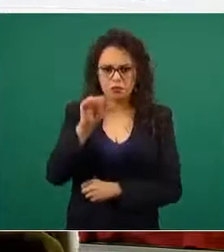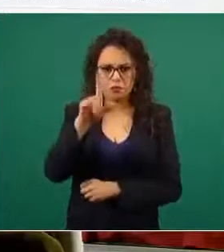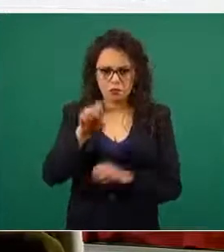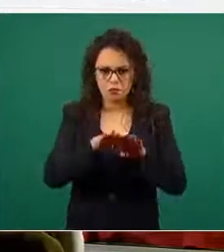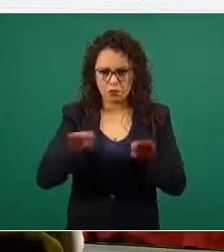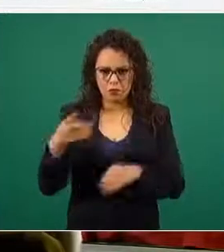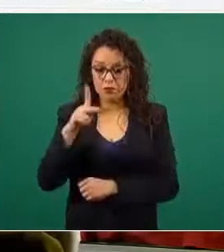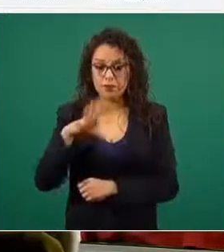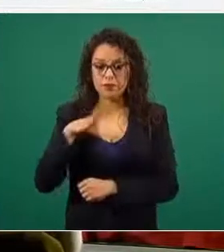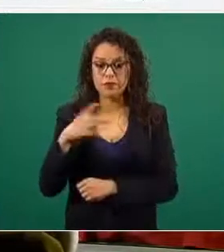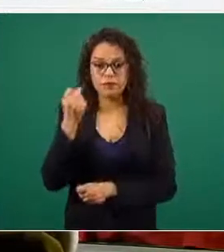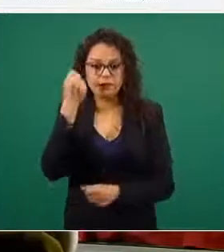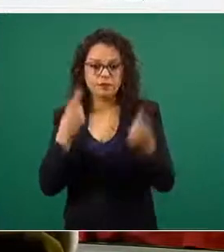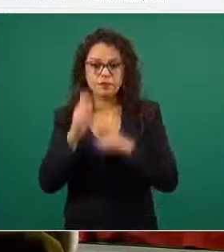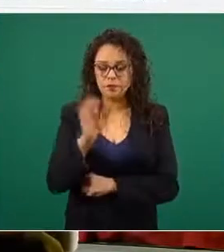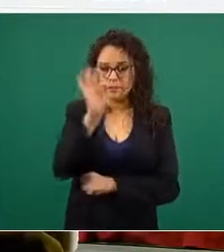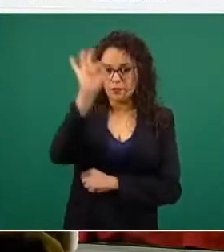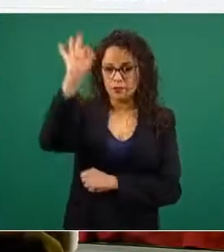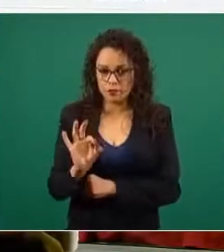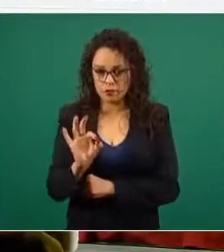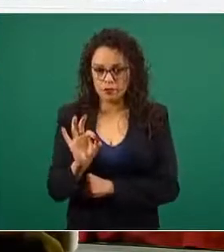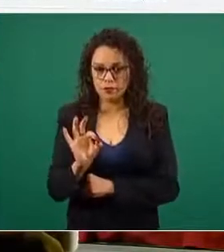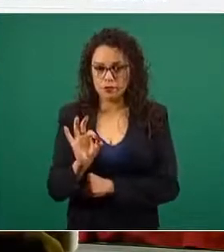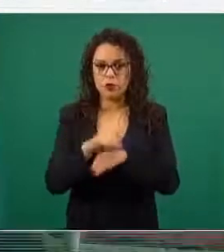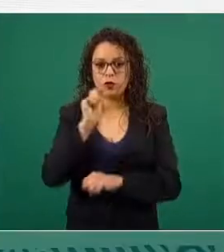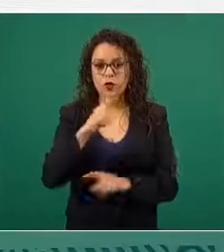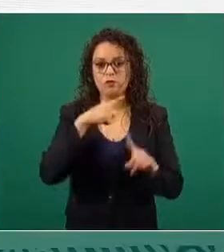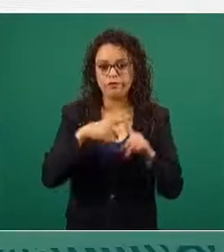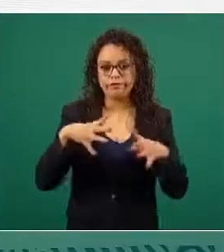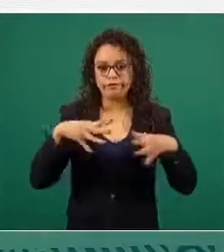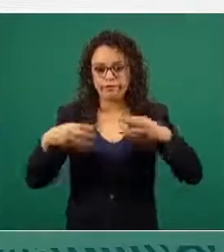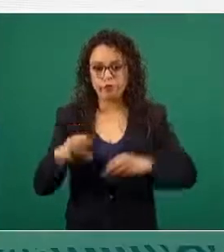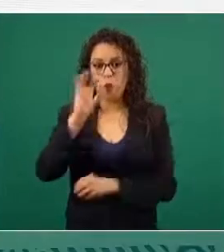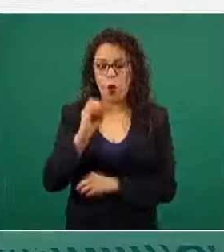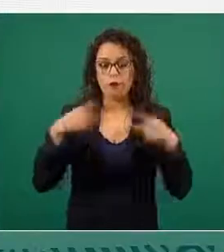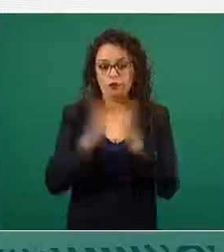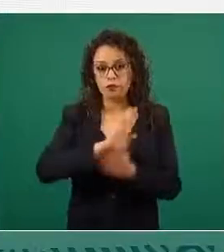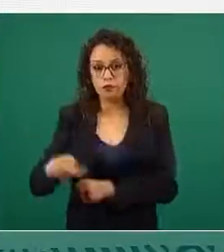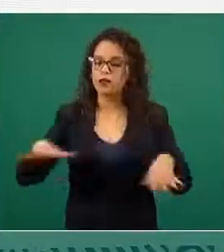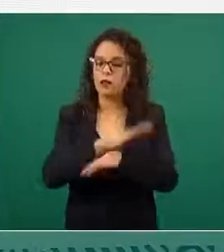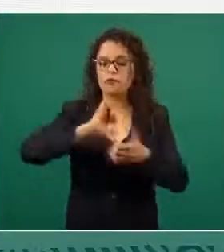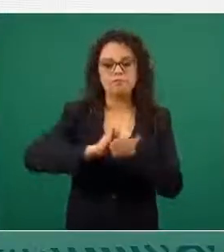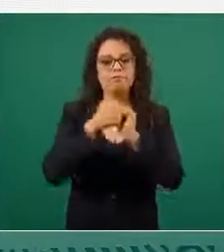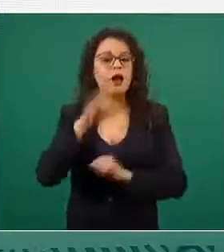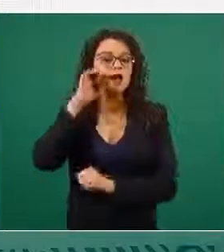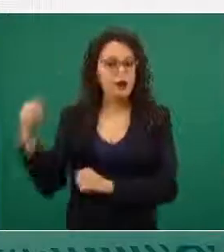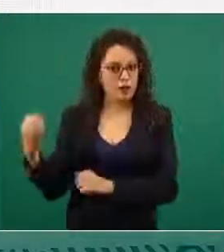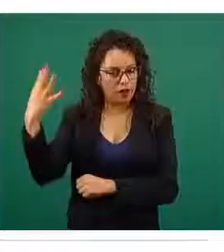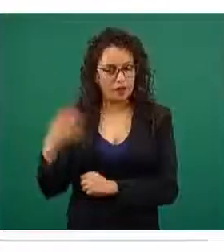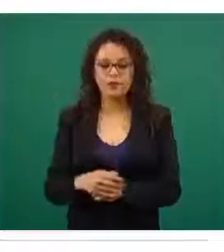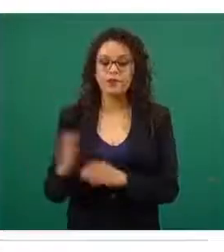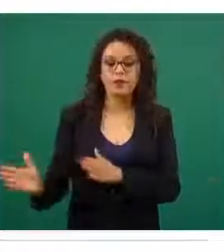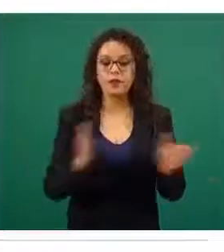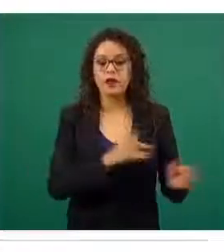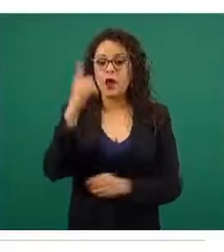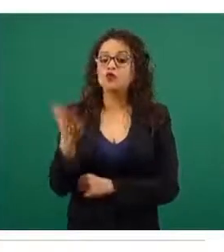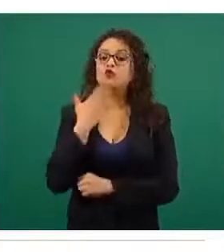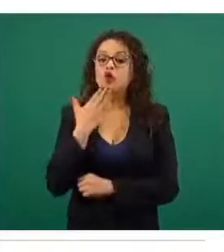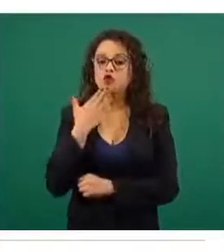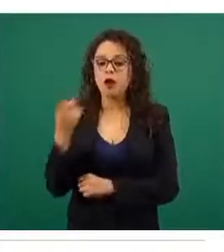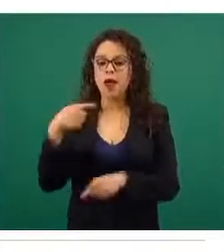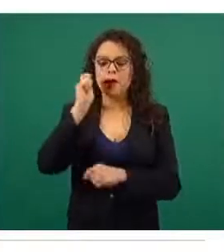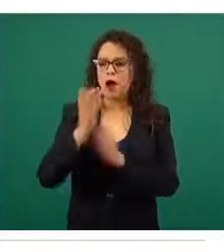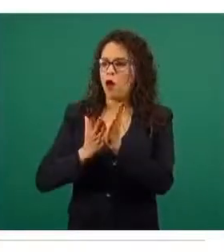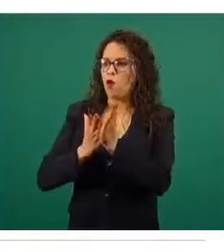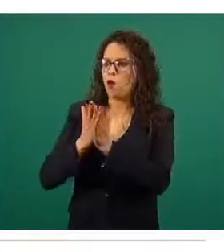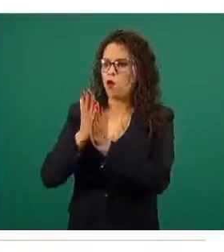pero algunos indicadores de porcentaje de positividad y de mortalidad hicieron que pasara a semáforo naranja. La siguiente, Sonora tiene también esta fase en donde empezó a aumentar